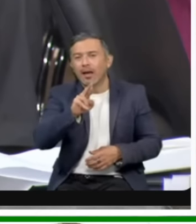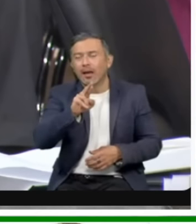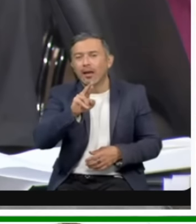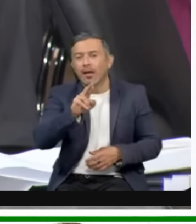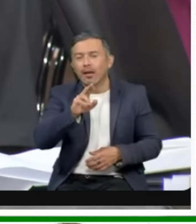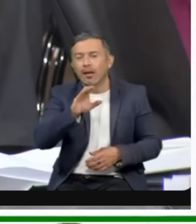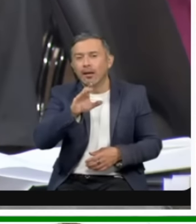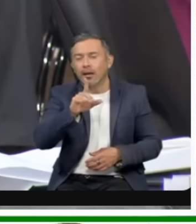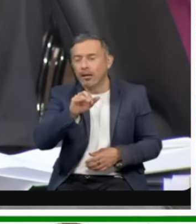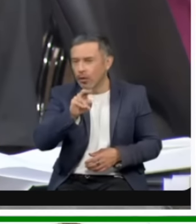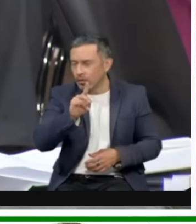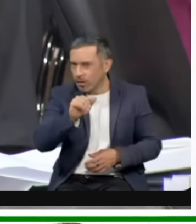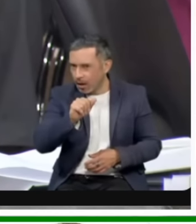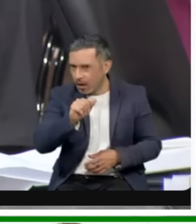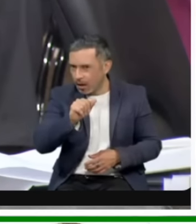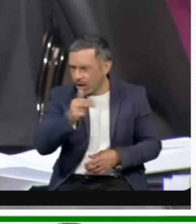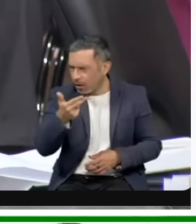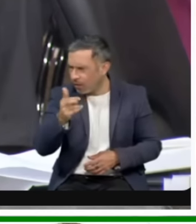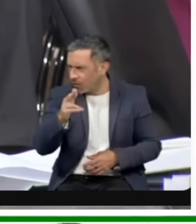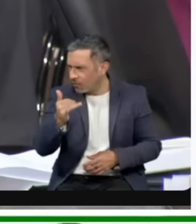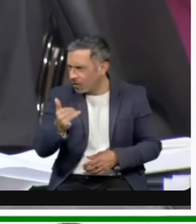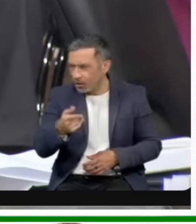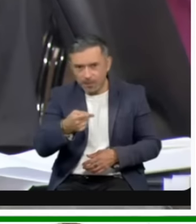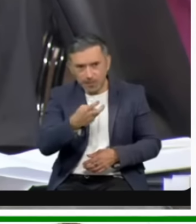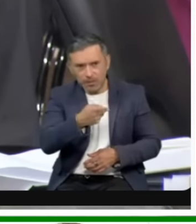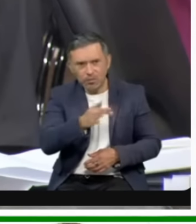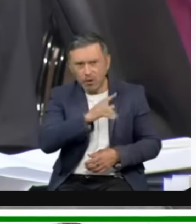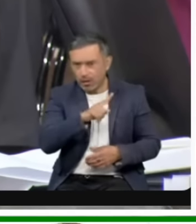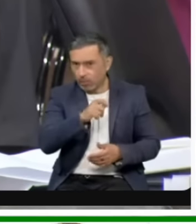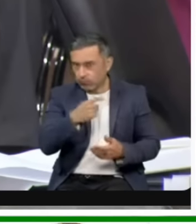Claudia jf eso ayudará